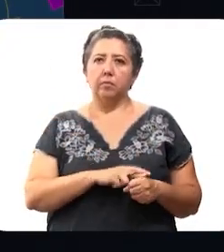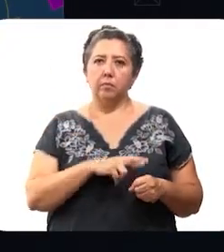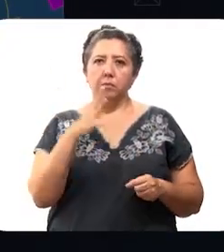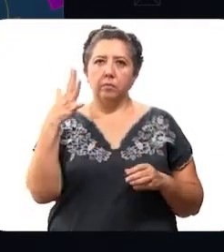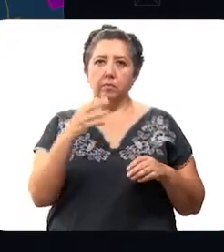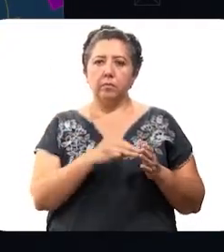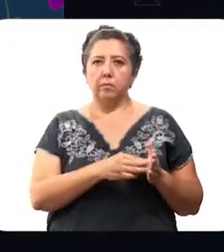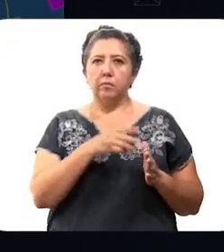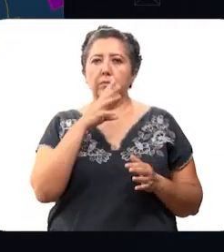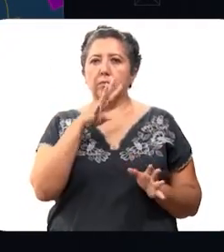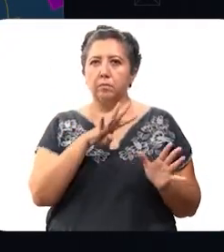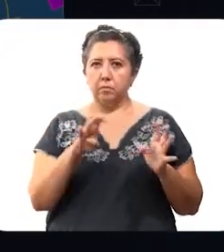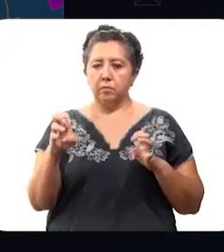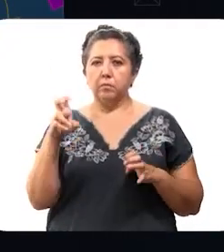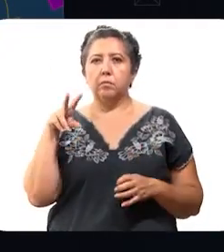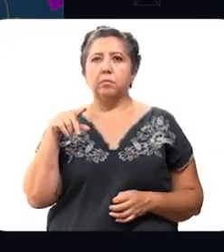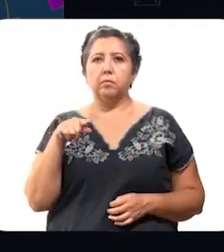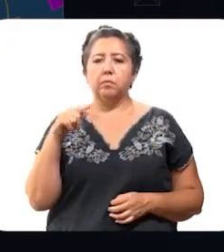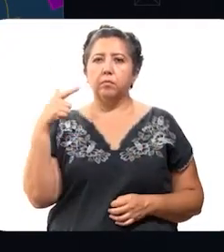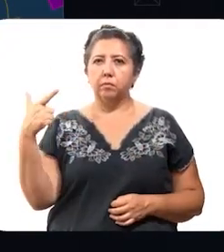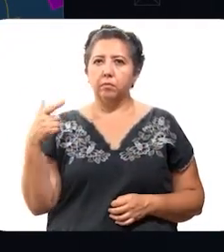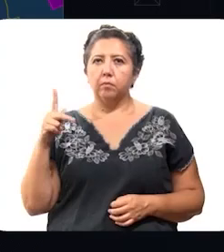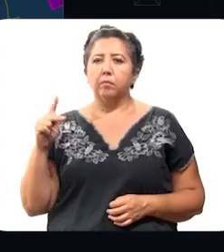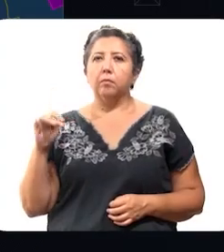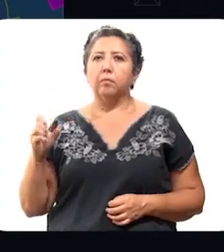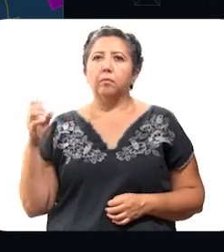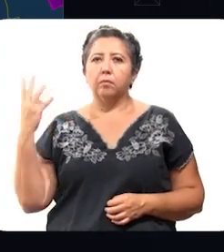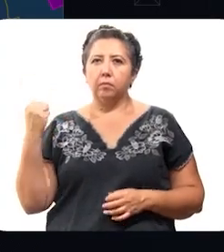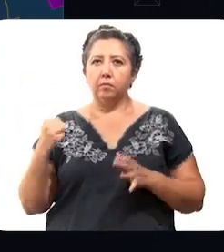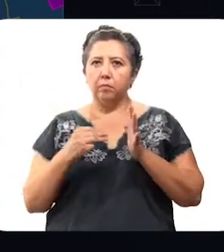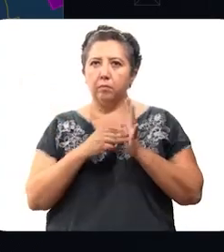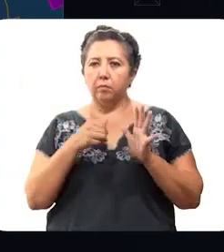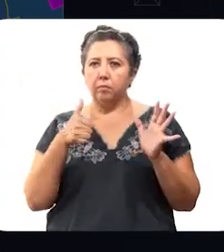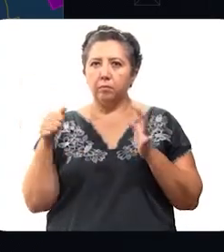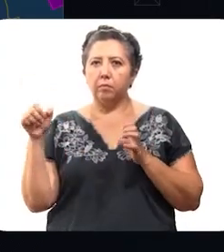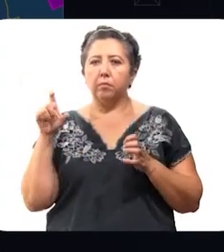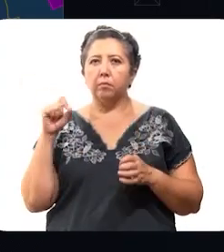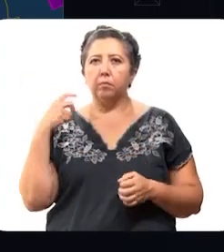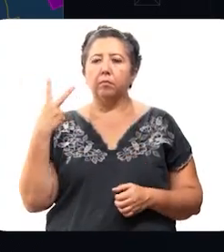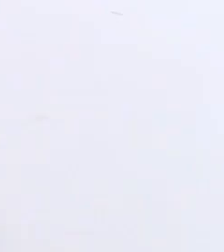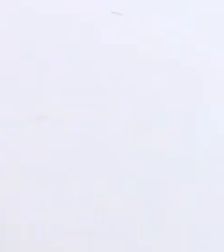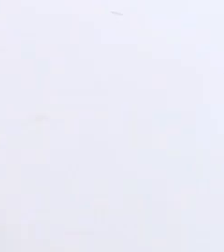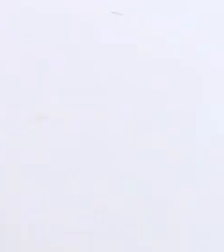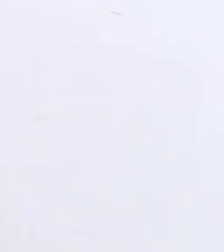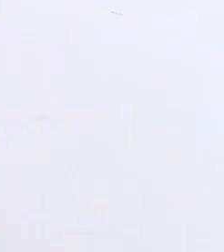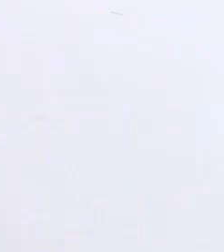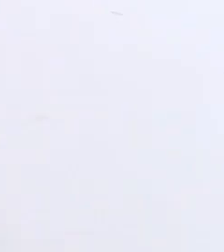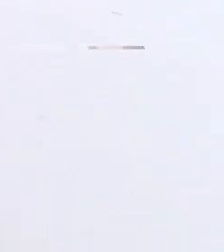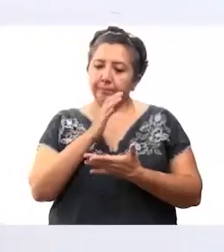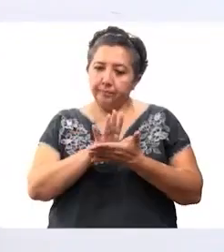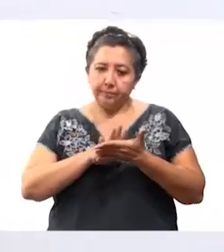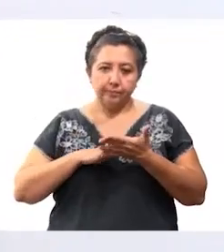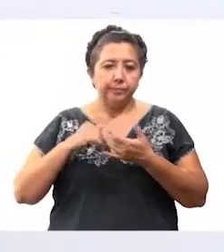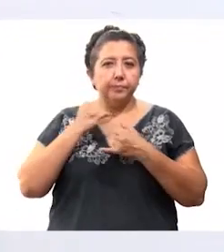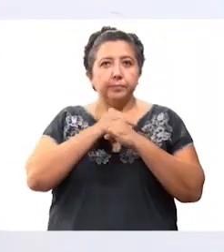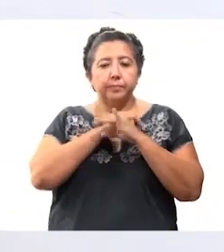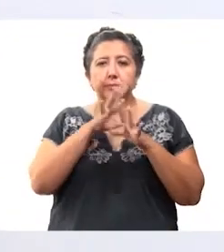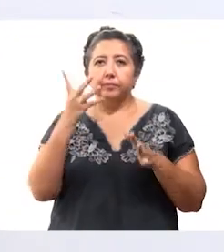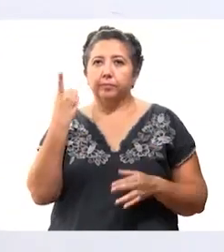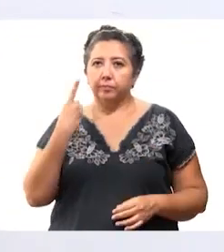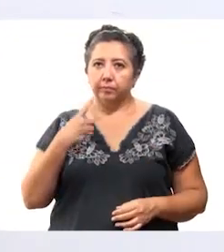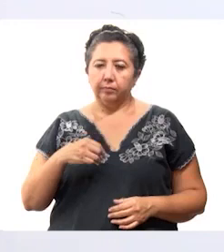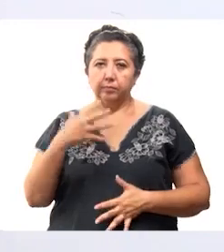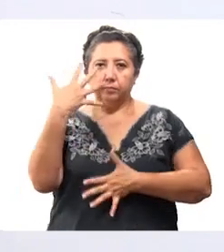sur 5.977, en la zona poniente 9.622. Lamentablemente en este parte